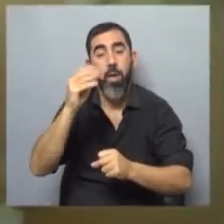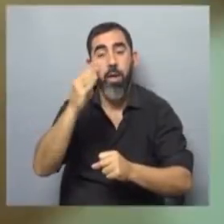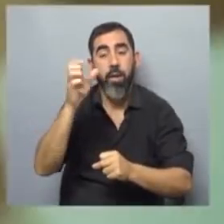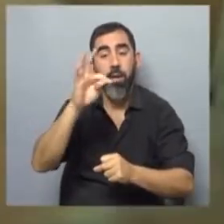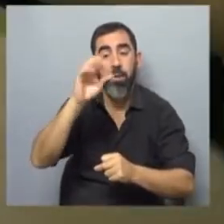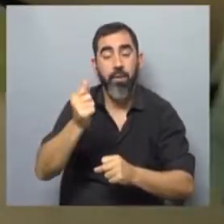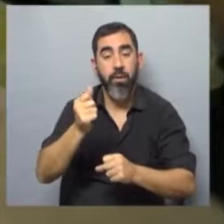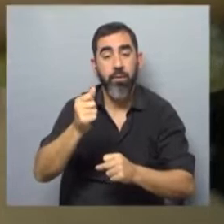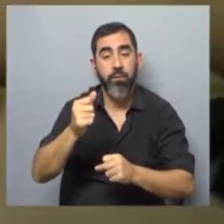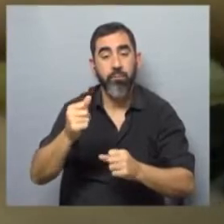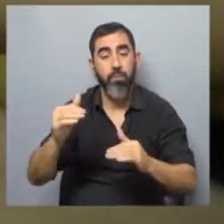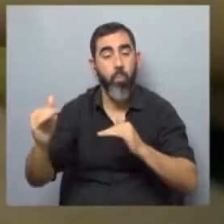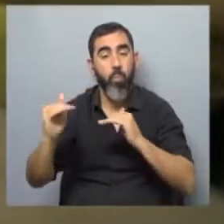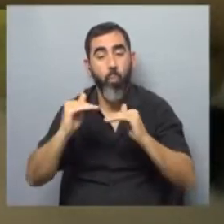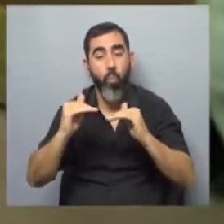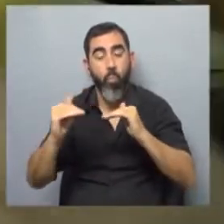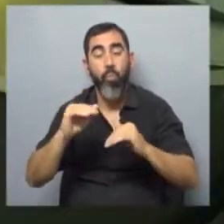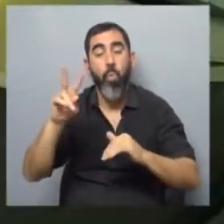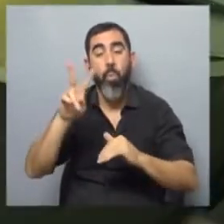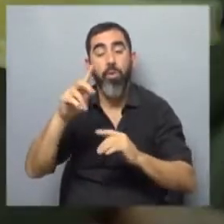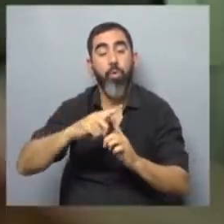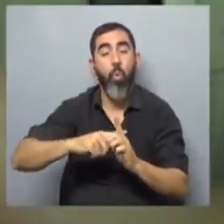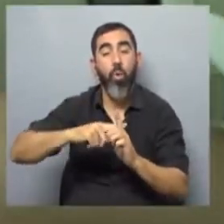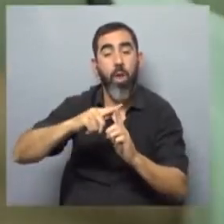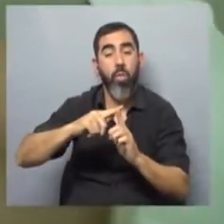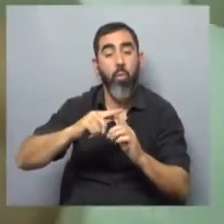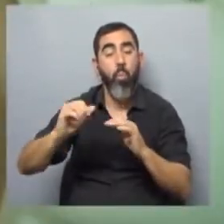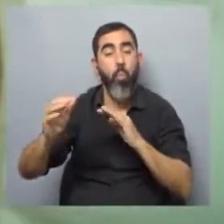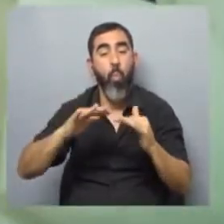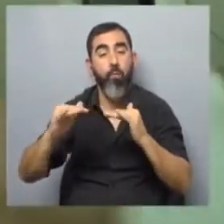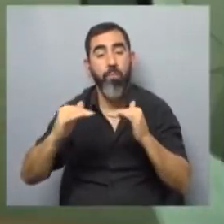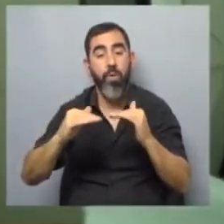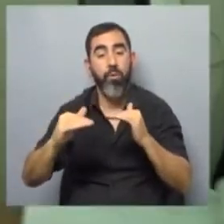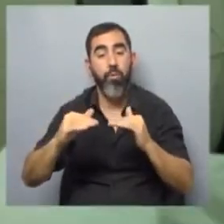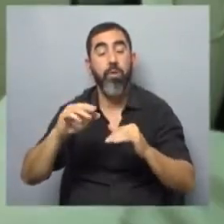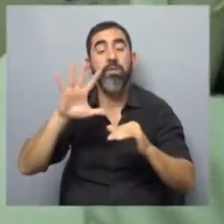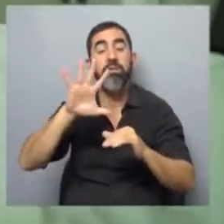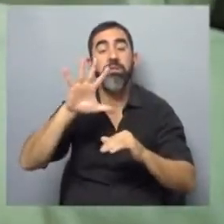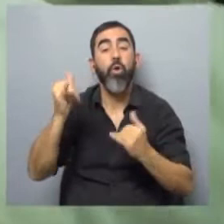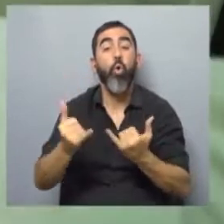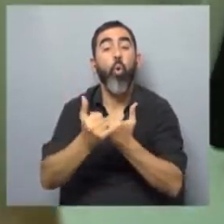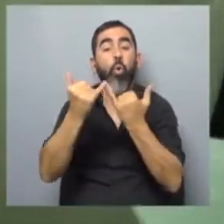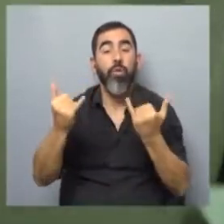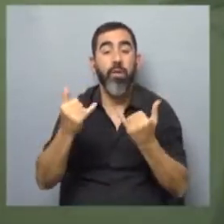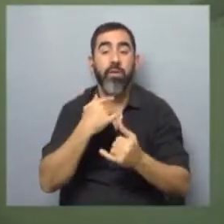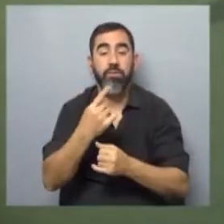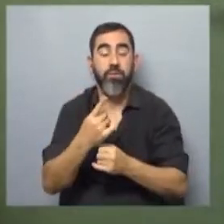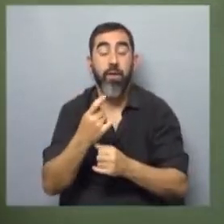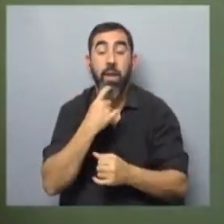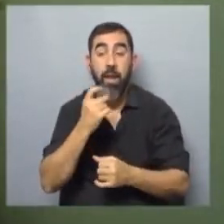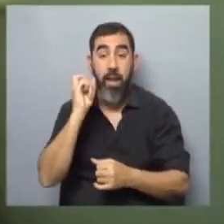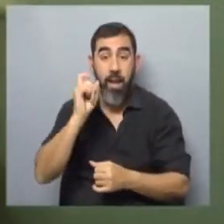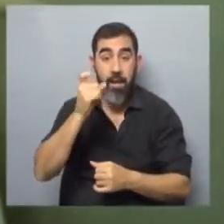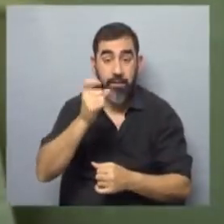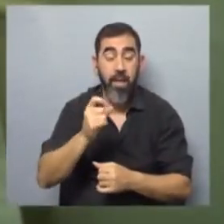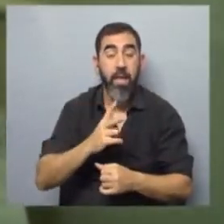una agitación permanente a 22 grados, en este caso con una vigencia de 5 días. Y la sangre va en